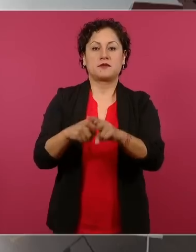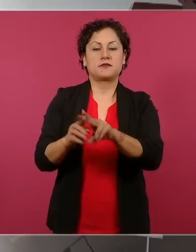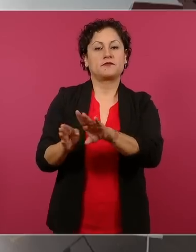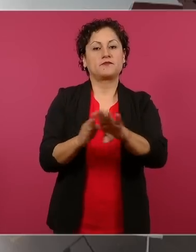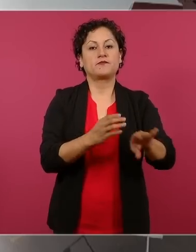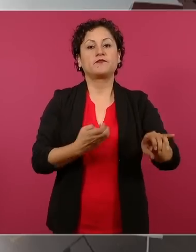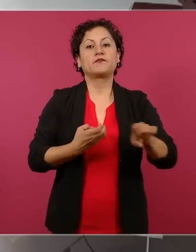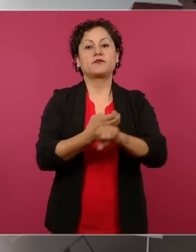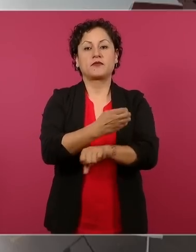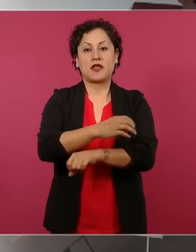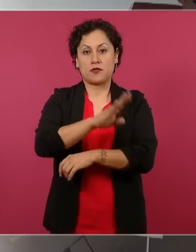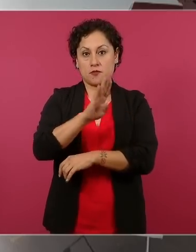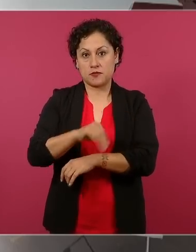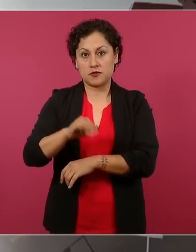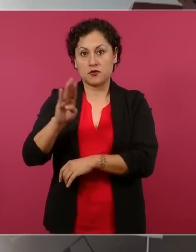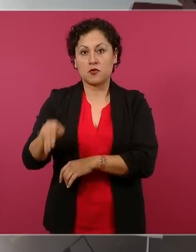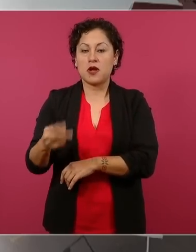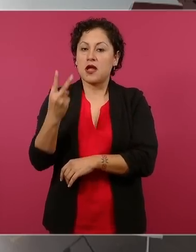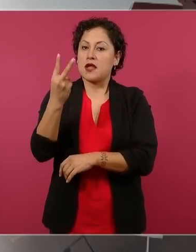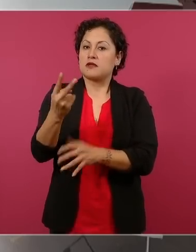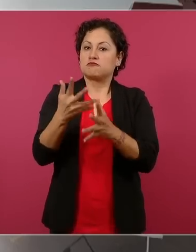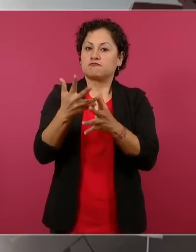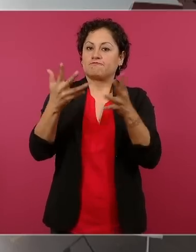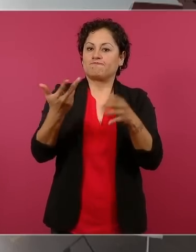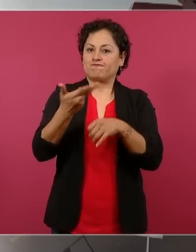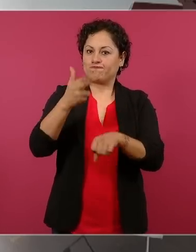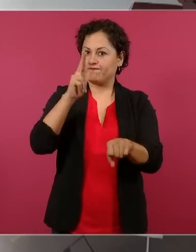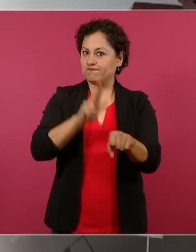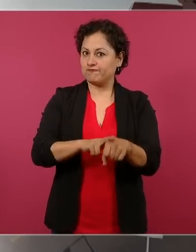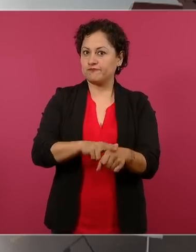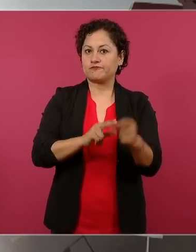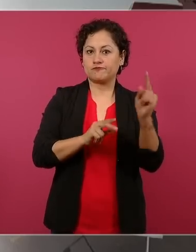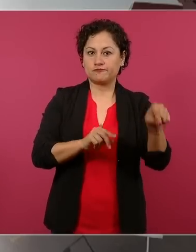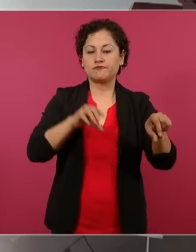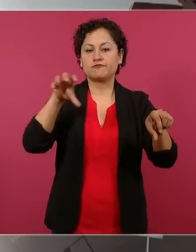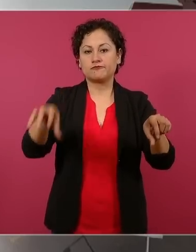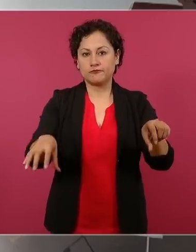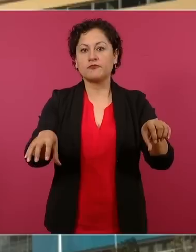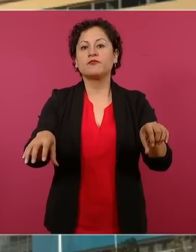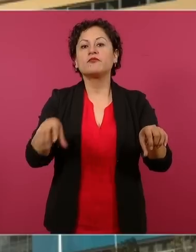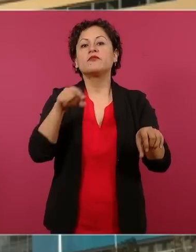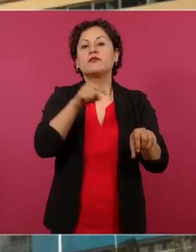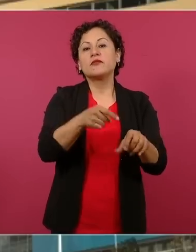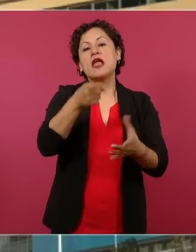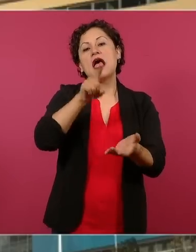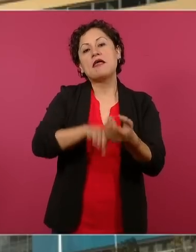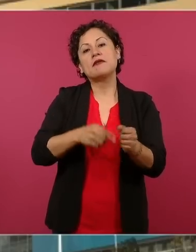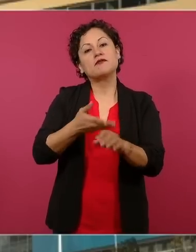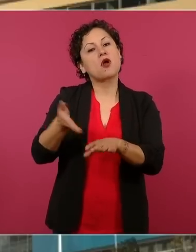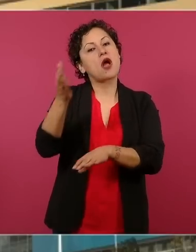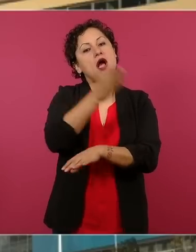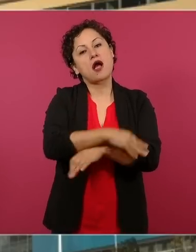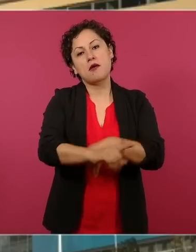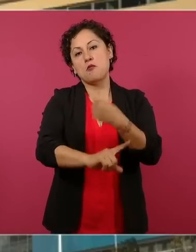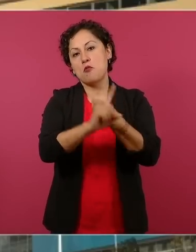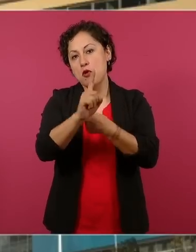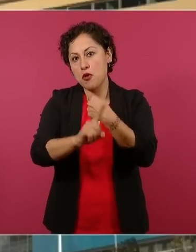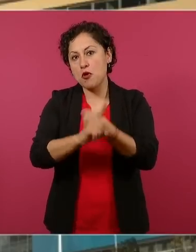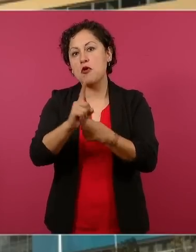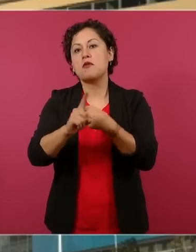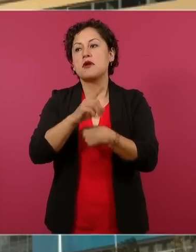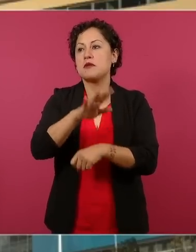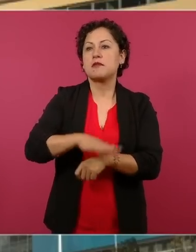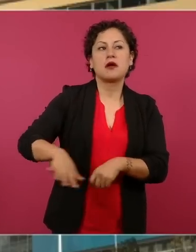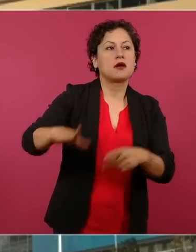Michoacán también 2 grandes hospitales que estaban con problemas en su ejecución para las personas sin seguridad social